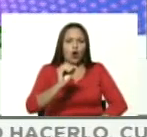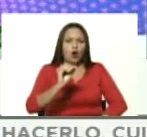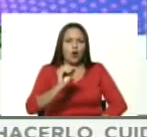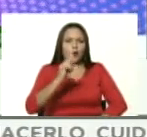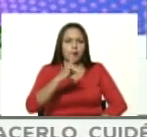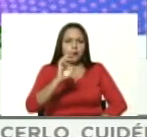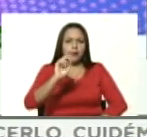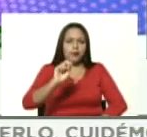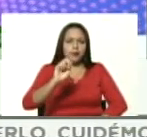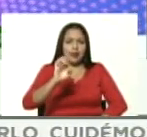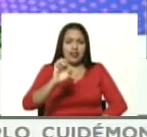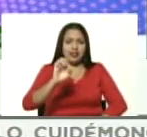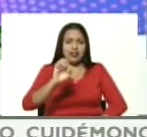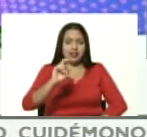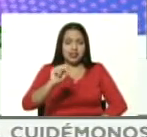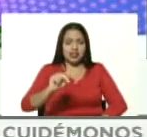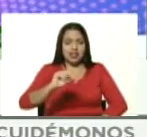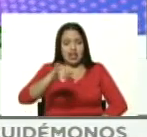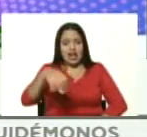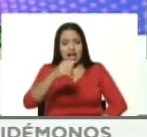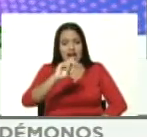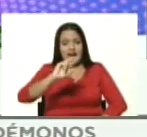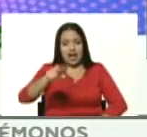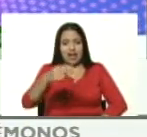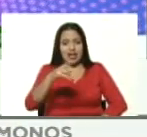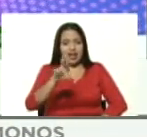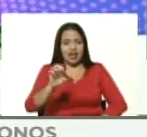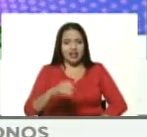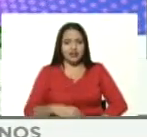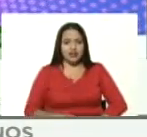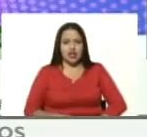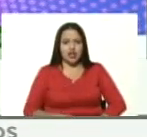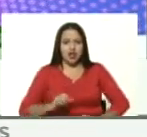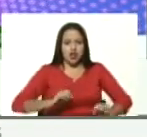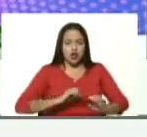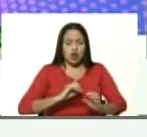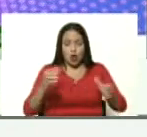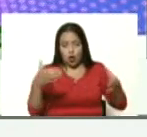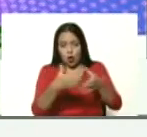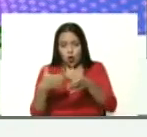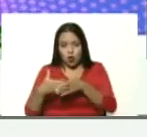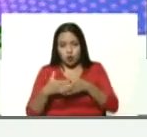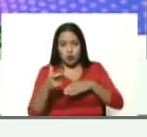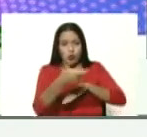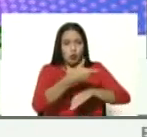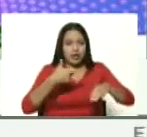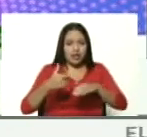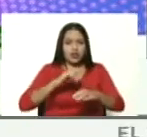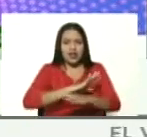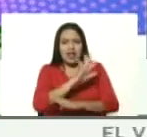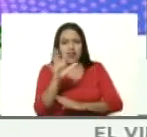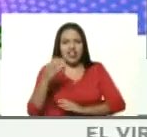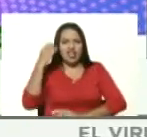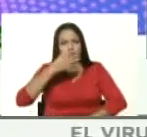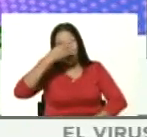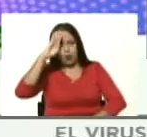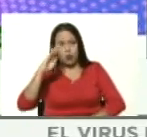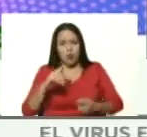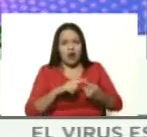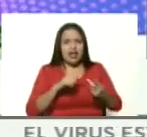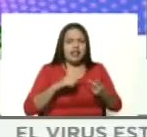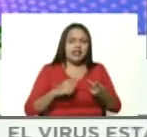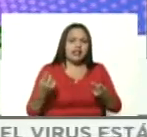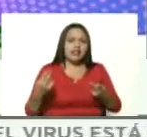Los gobiernos progresistas del ALBA llevaron la voz cantante, la batuta. El gobierno de Cuba, el gobierno de